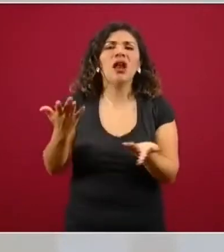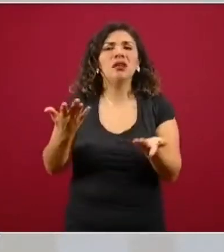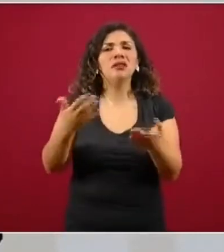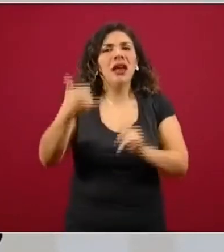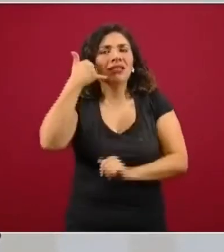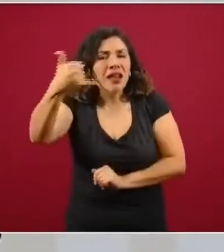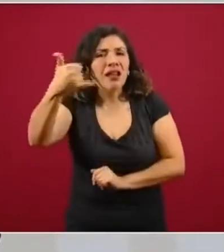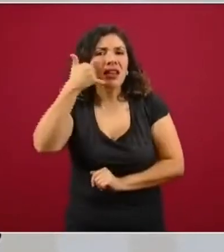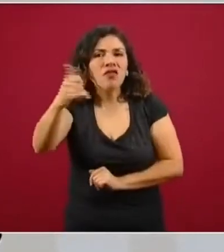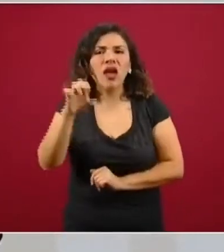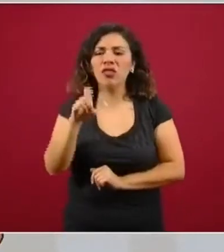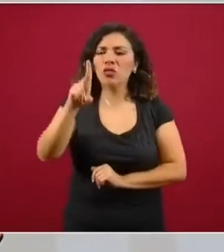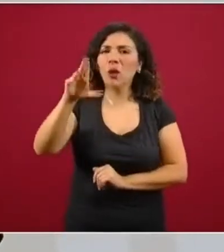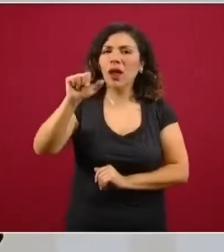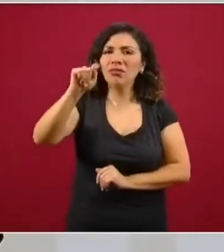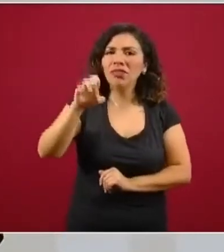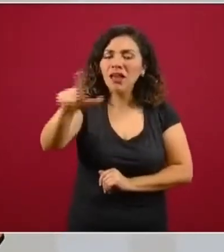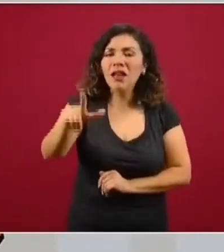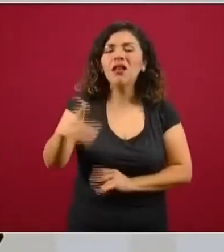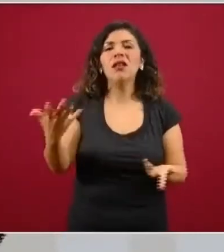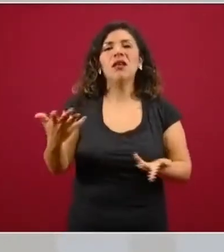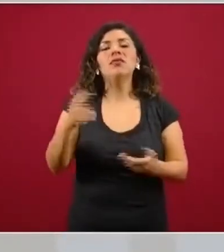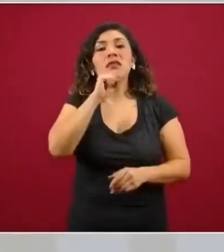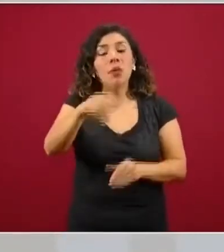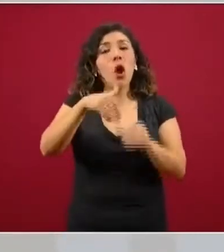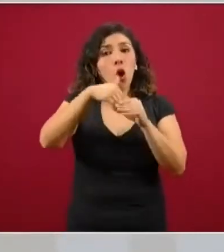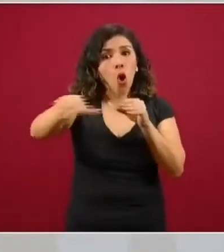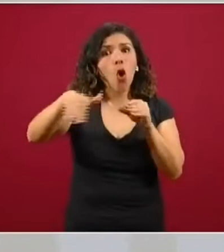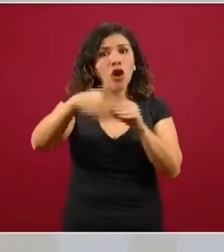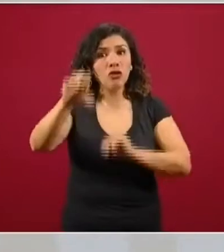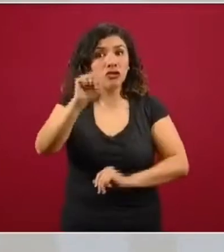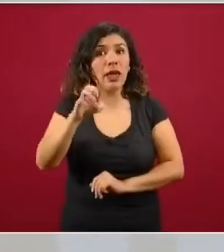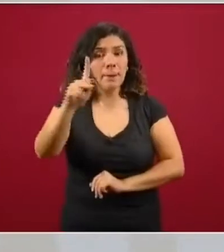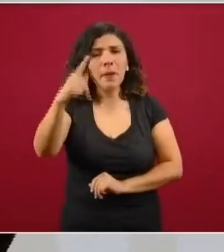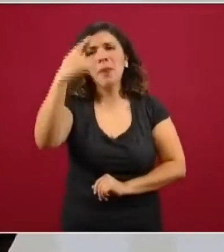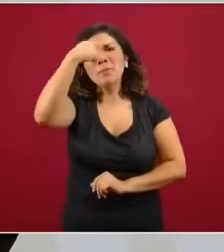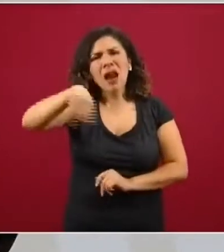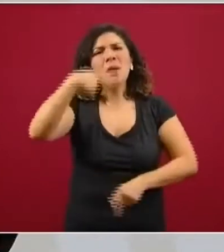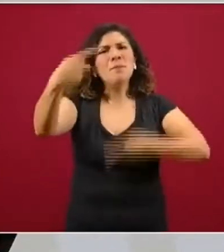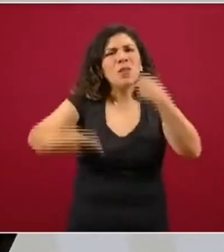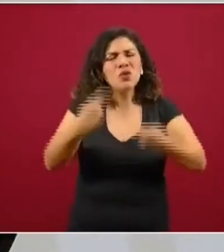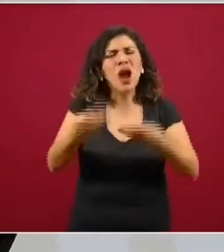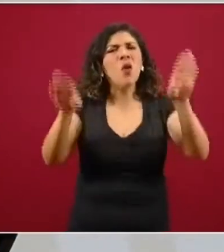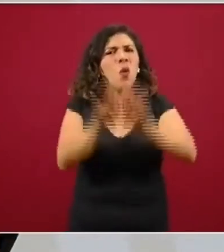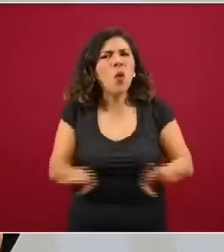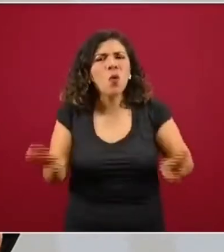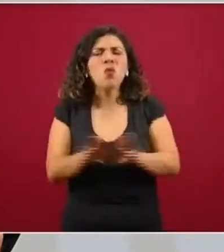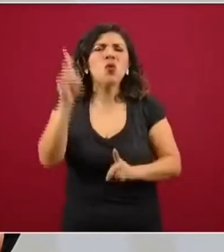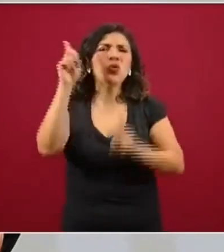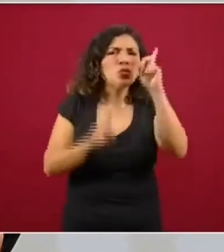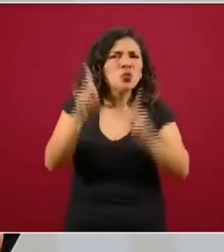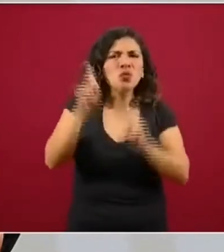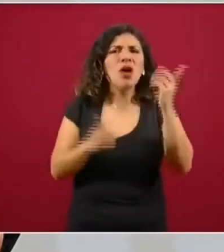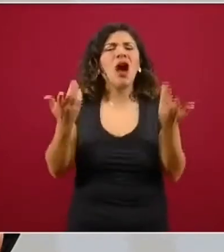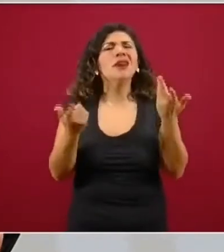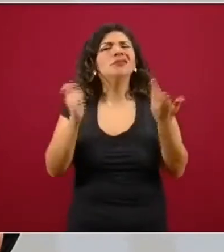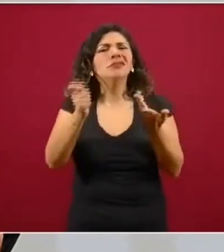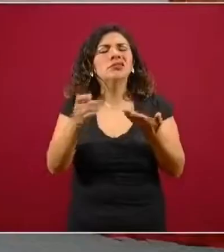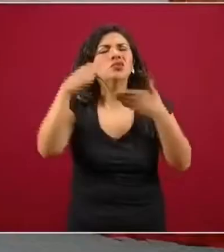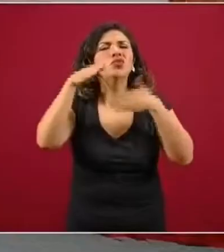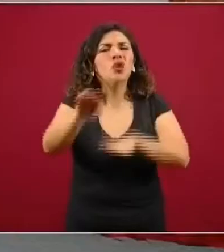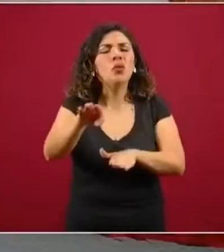atención telefónica Educatel y de correo electrónico de la Secretaría, preguntando detalles, dudas